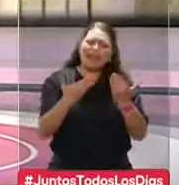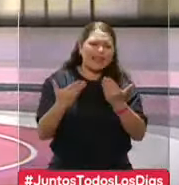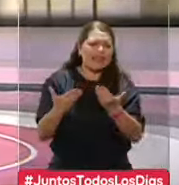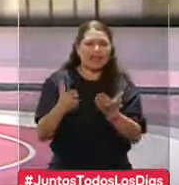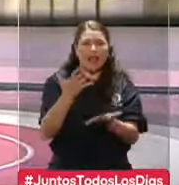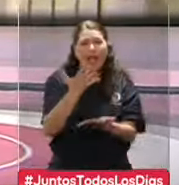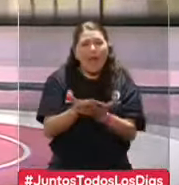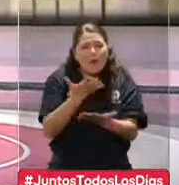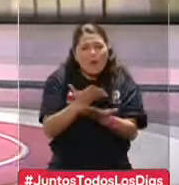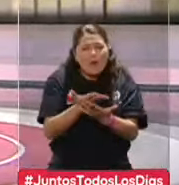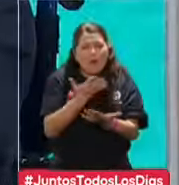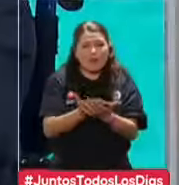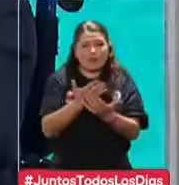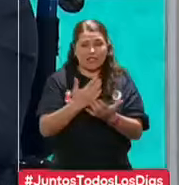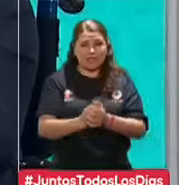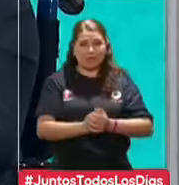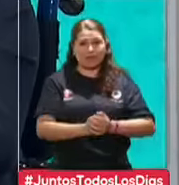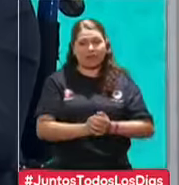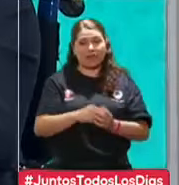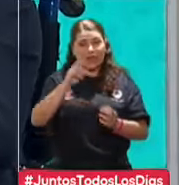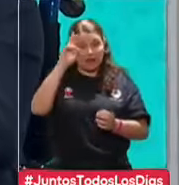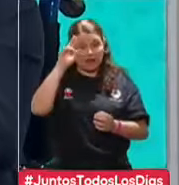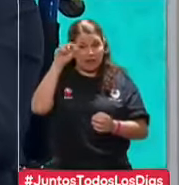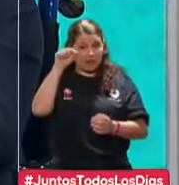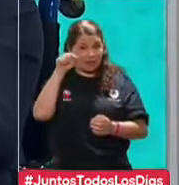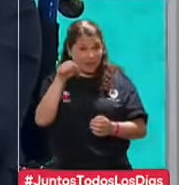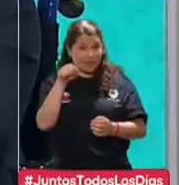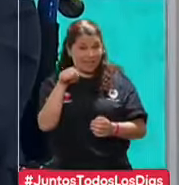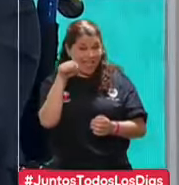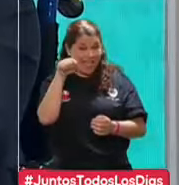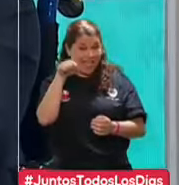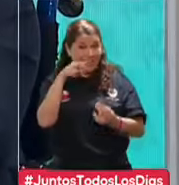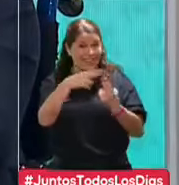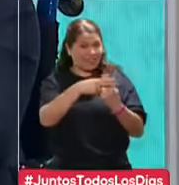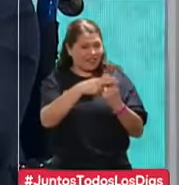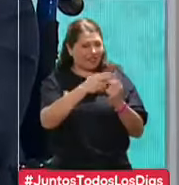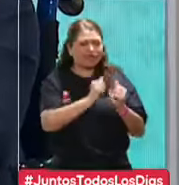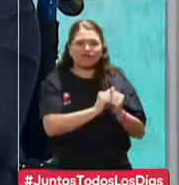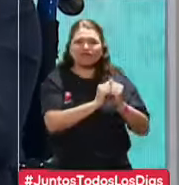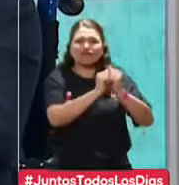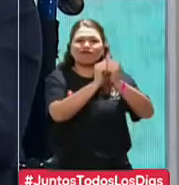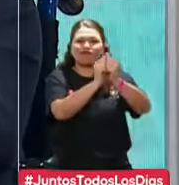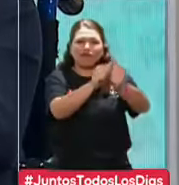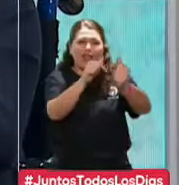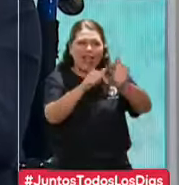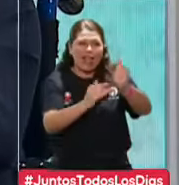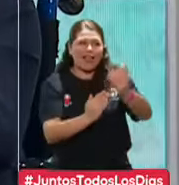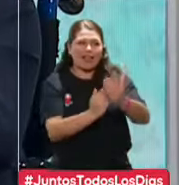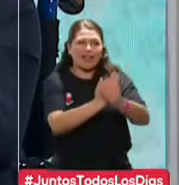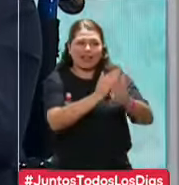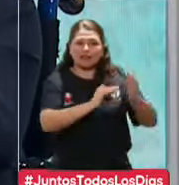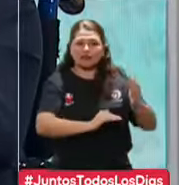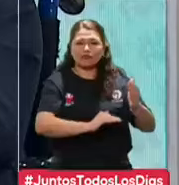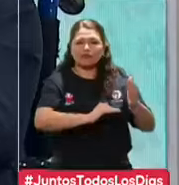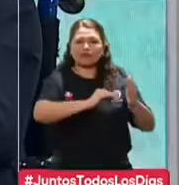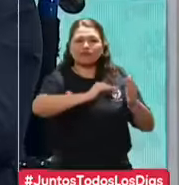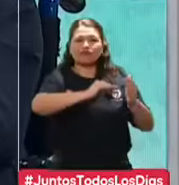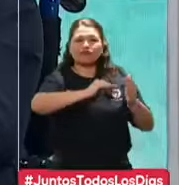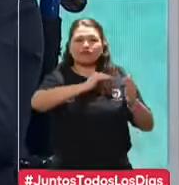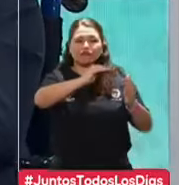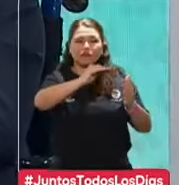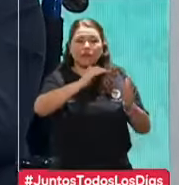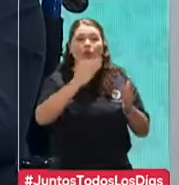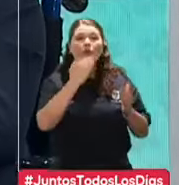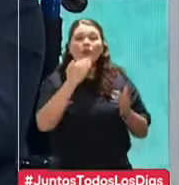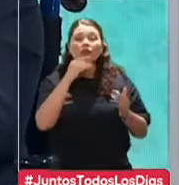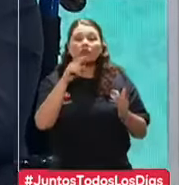que la Teletón también acompañó a esta hermosa mujer en todas sus decisiones, incluso cuando ella le dice